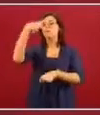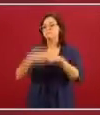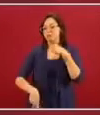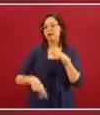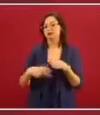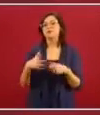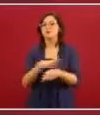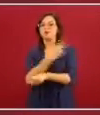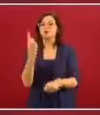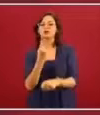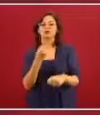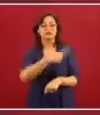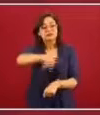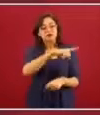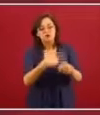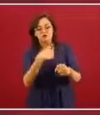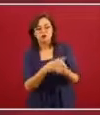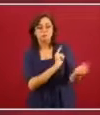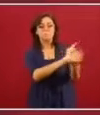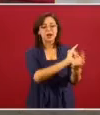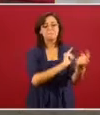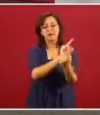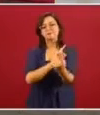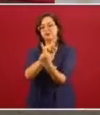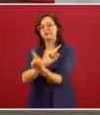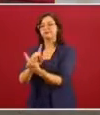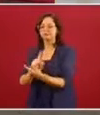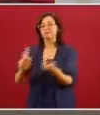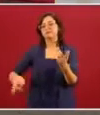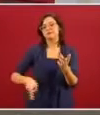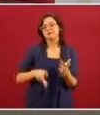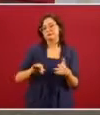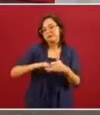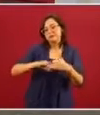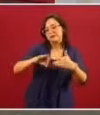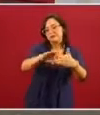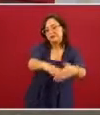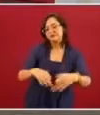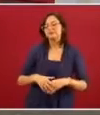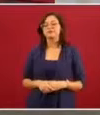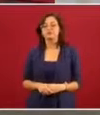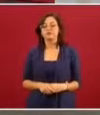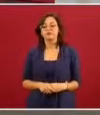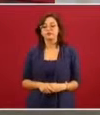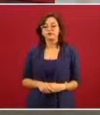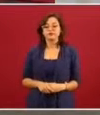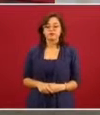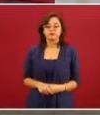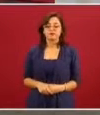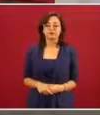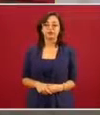en mayor frecuencia de encuentro con personas enfermas de COVID. El personal médico